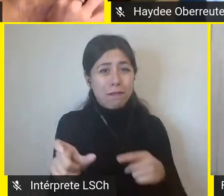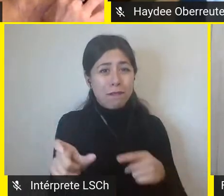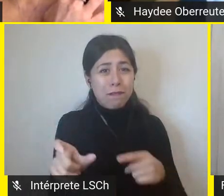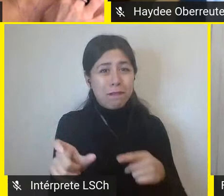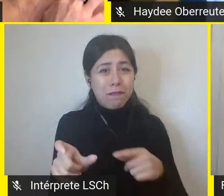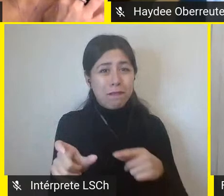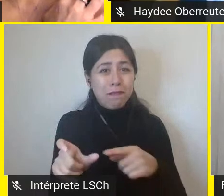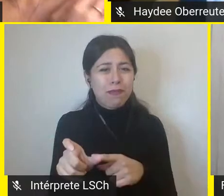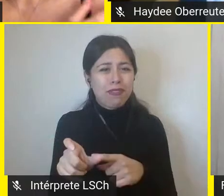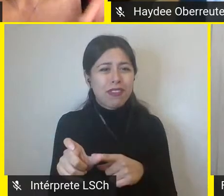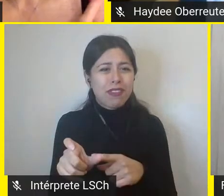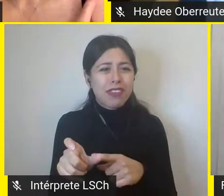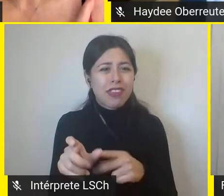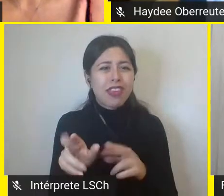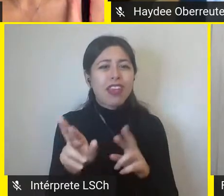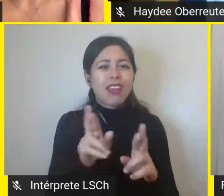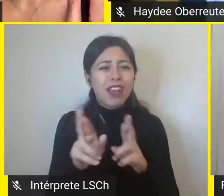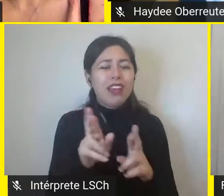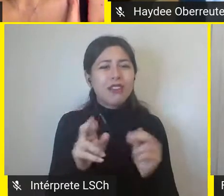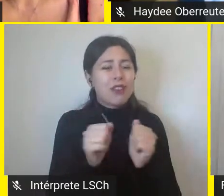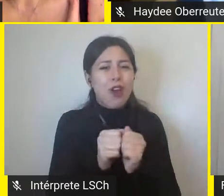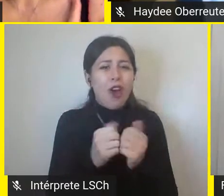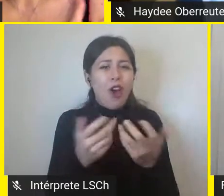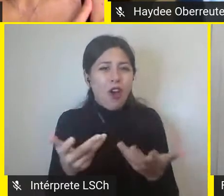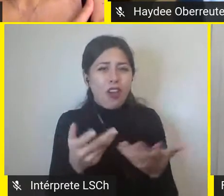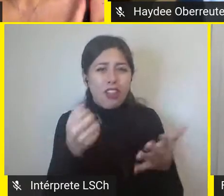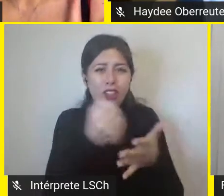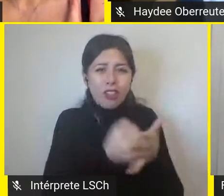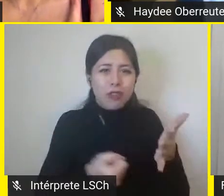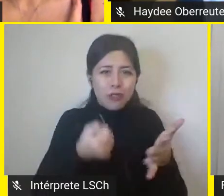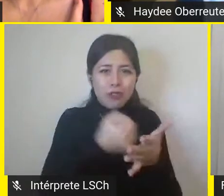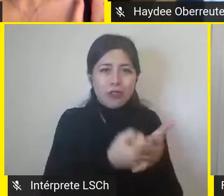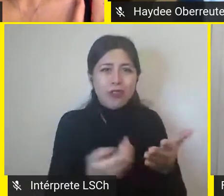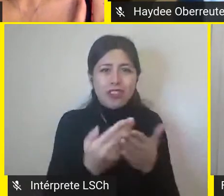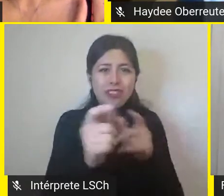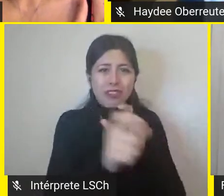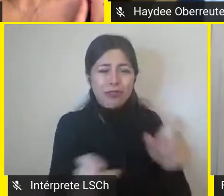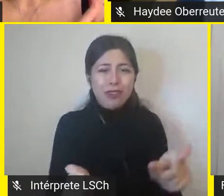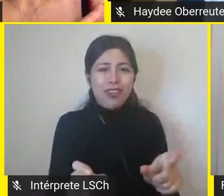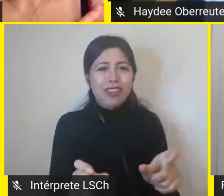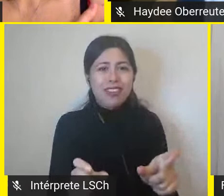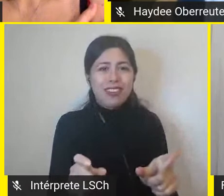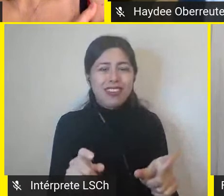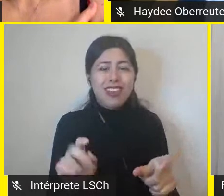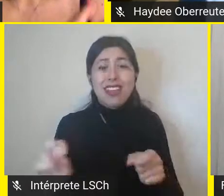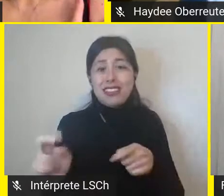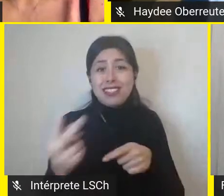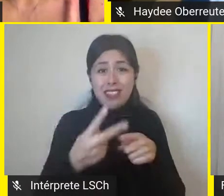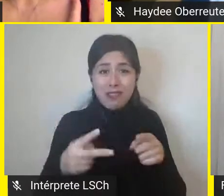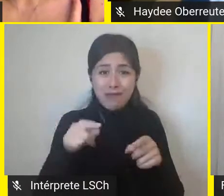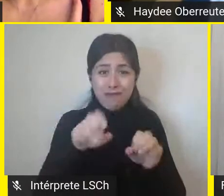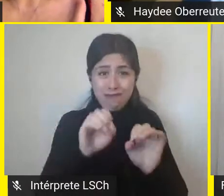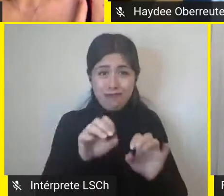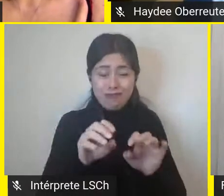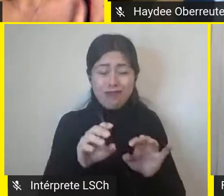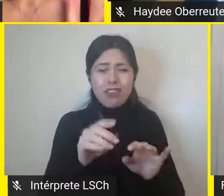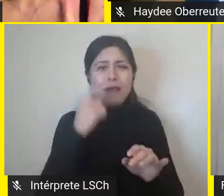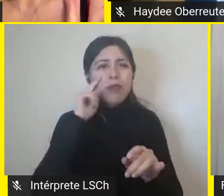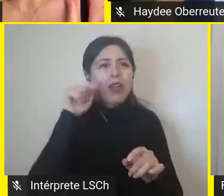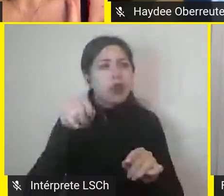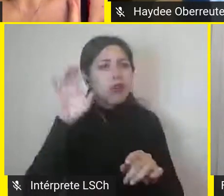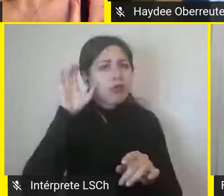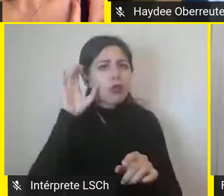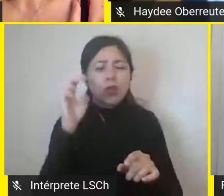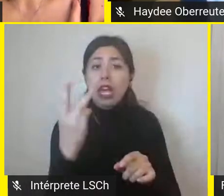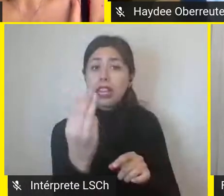¿no? De los secundarios en ese momento. Pero ahora tú escuchas a niños de 13, 14 años, con la película súper clara.